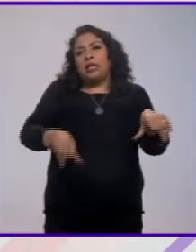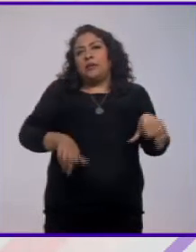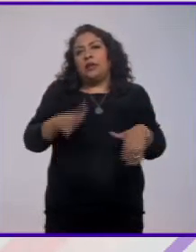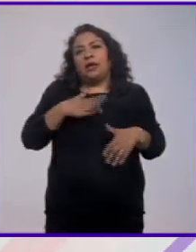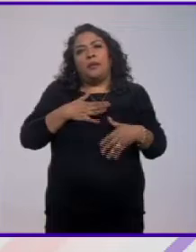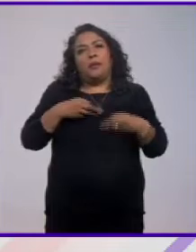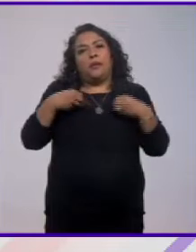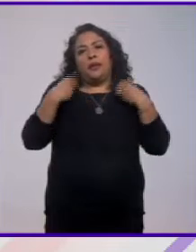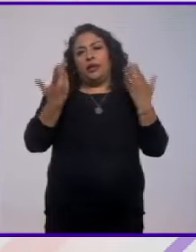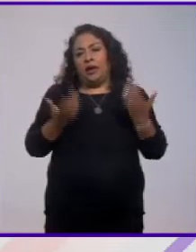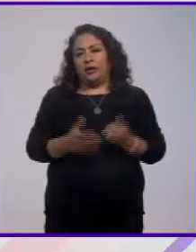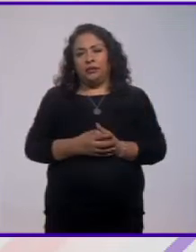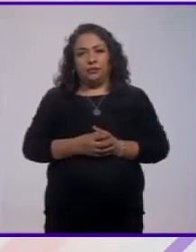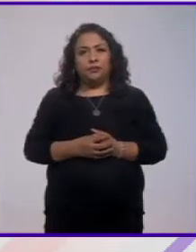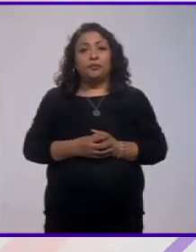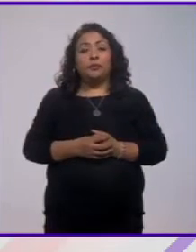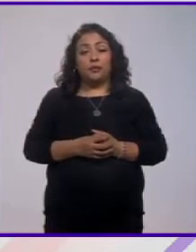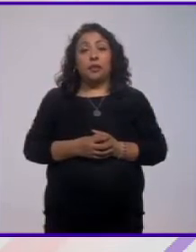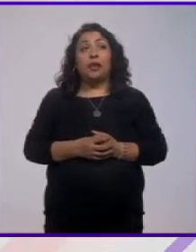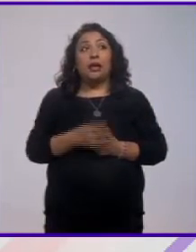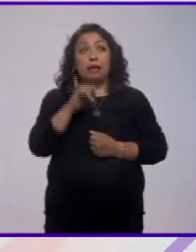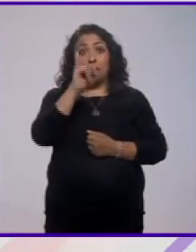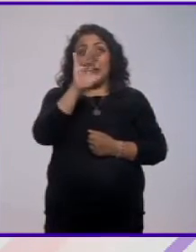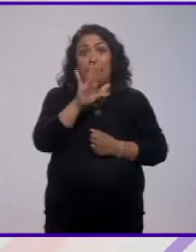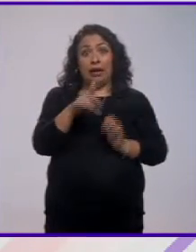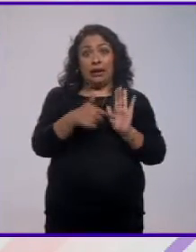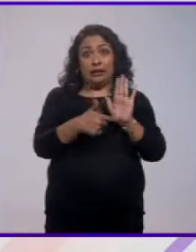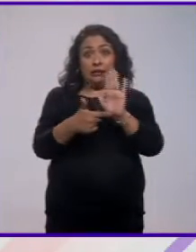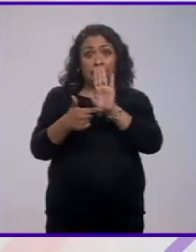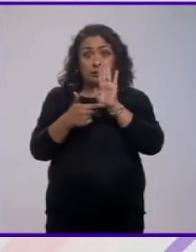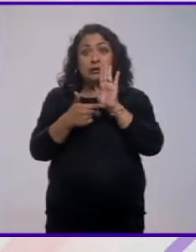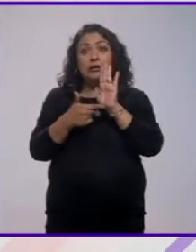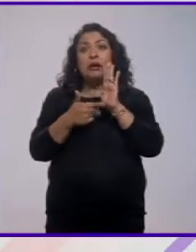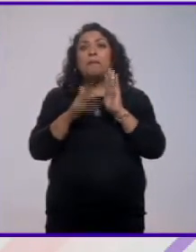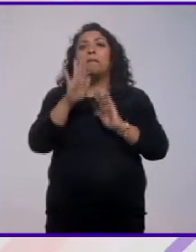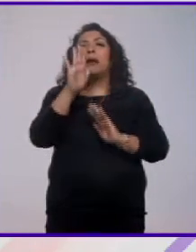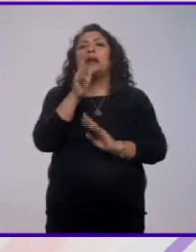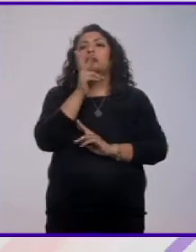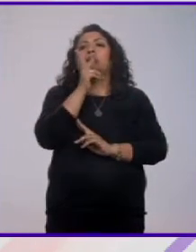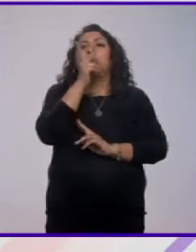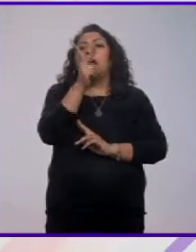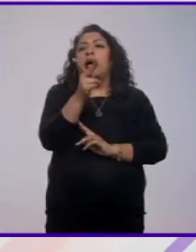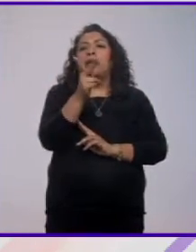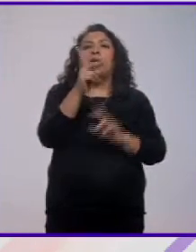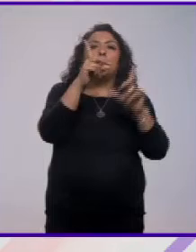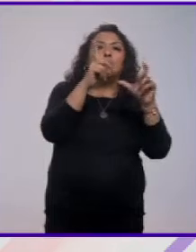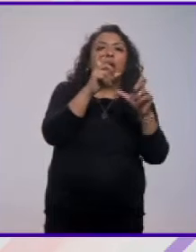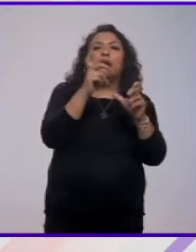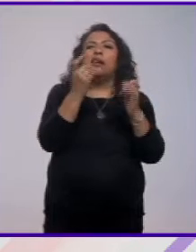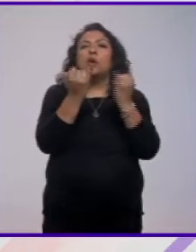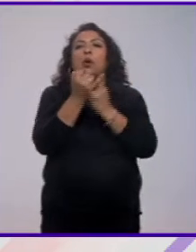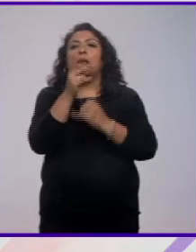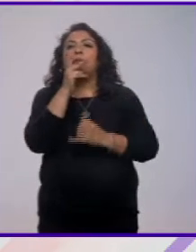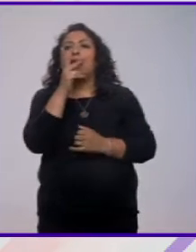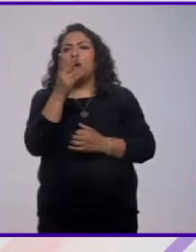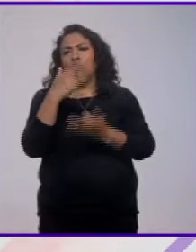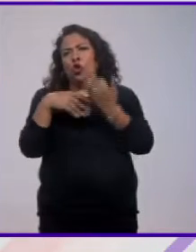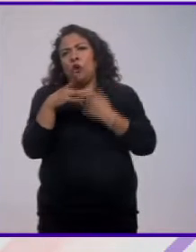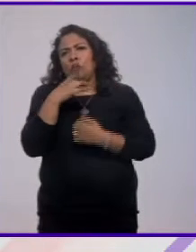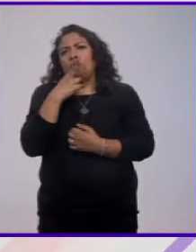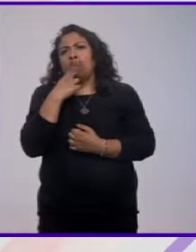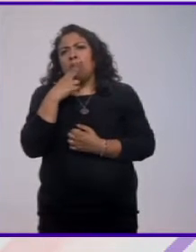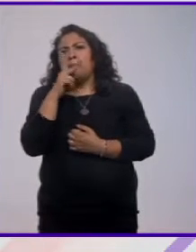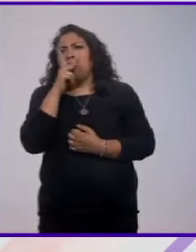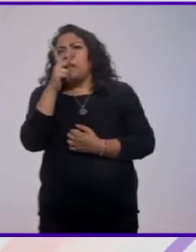nuestra vida. Esas imágenes que hacemos, pues es como las palabras que decimos. Todo el mundo utiliza hoy palabras, pero